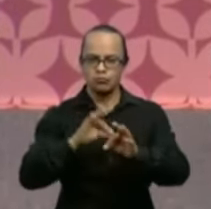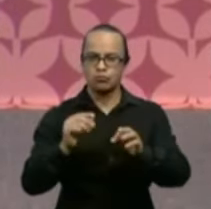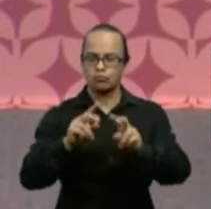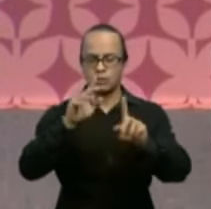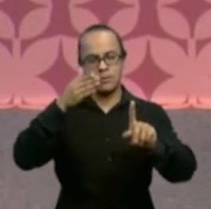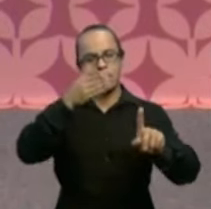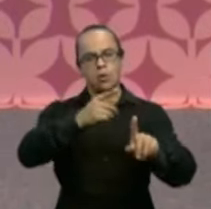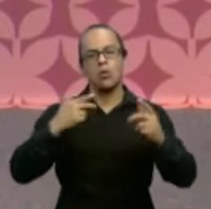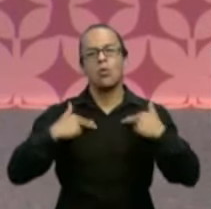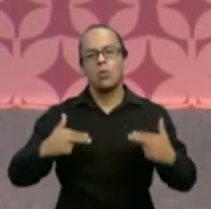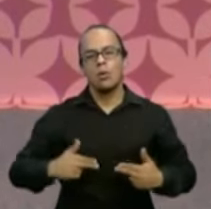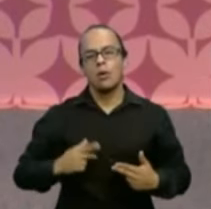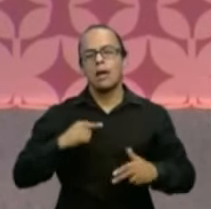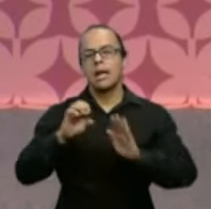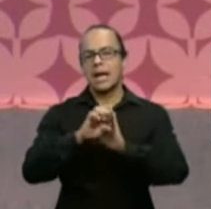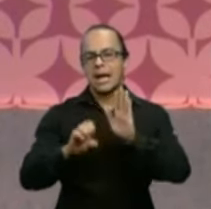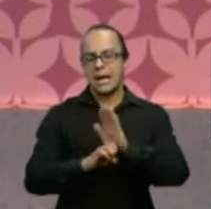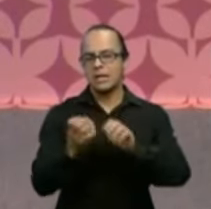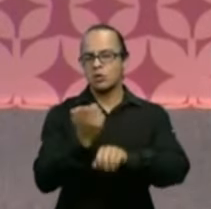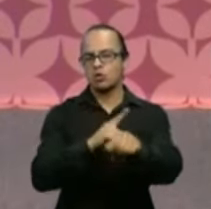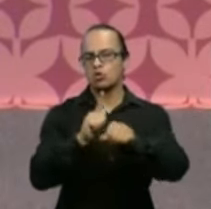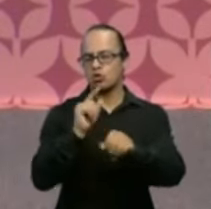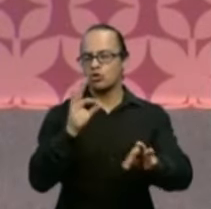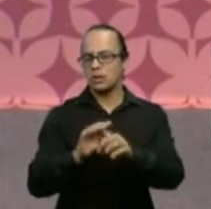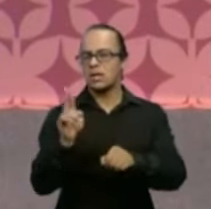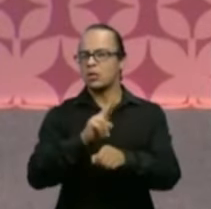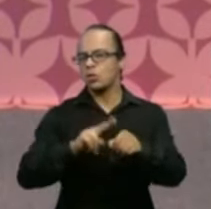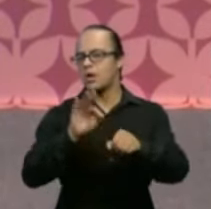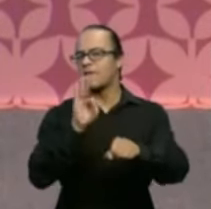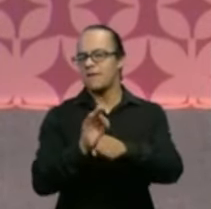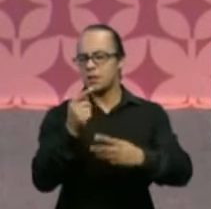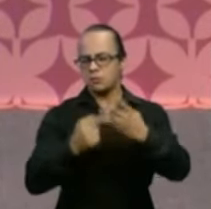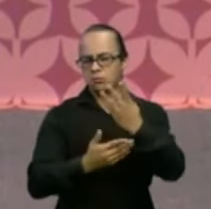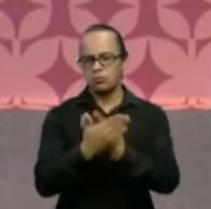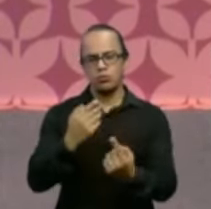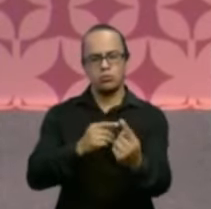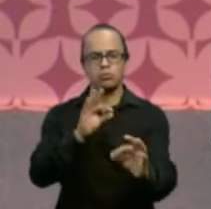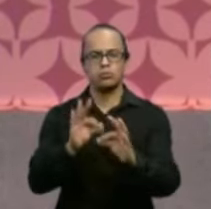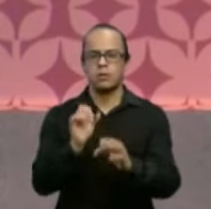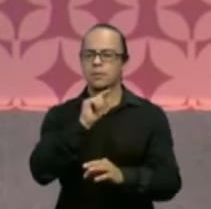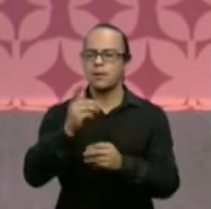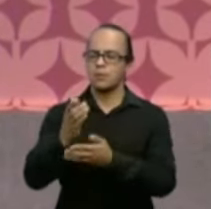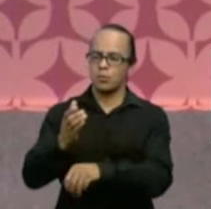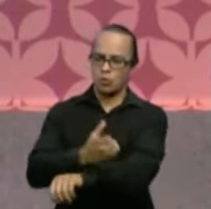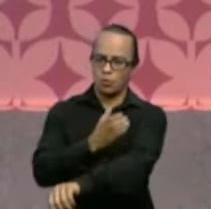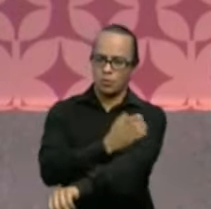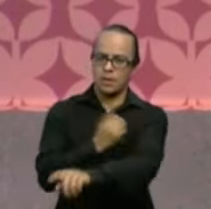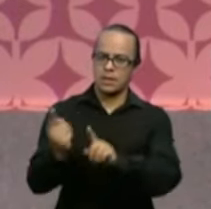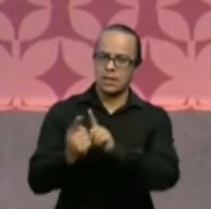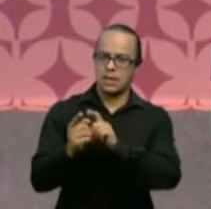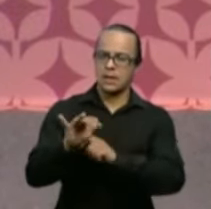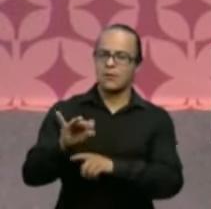ético, social y ambiental. Y ahí es donde yo creo que también nuestra compañera amiga Claudia Sheinbaum nos puede